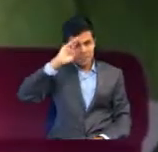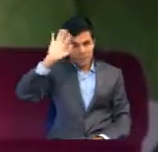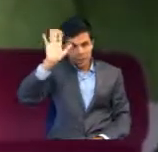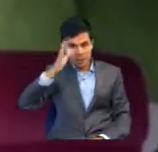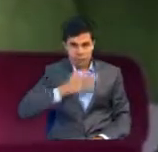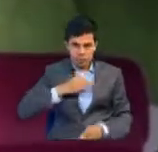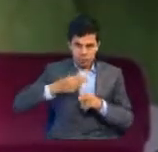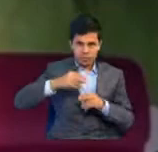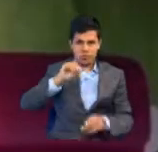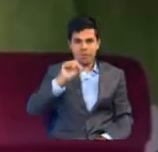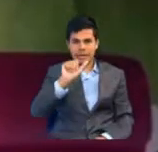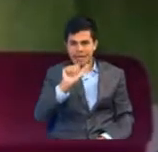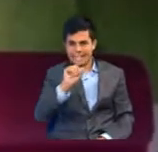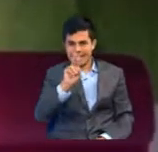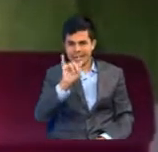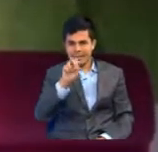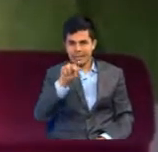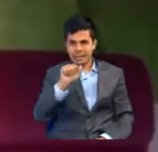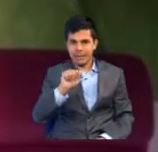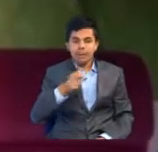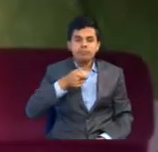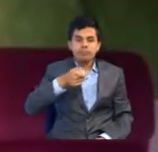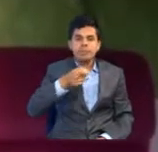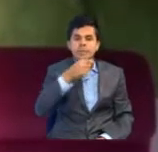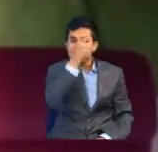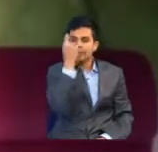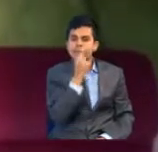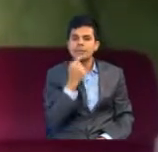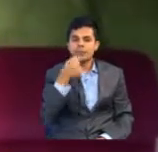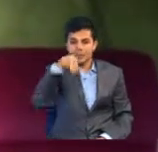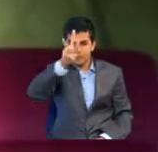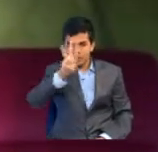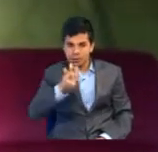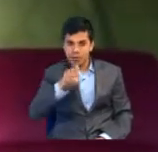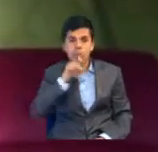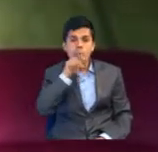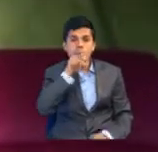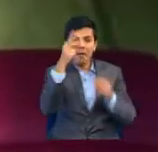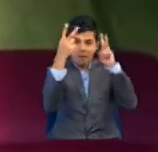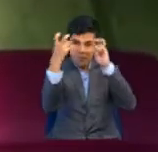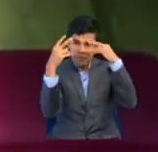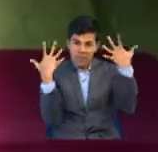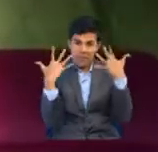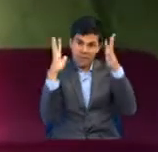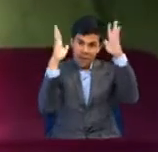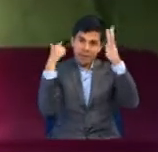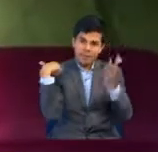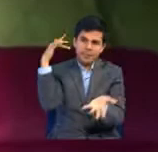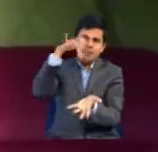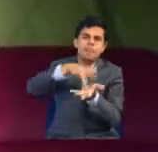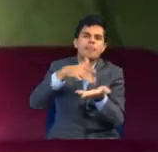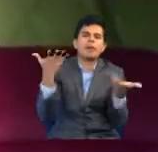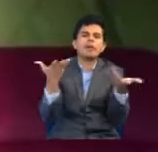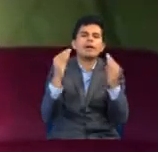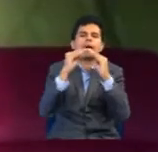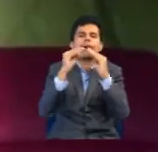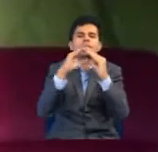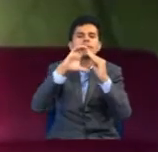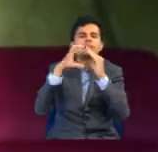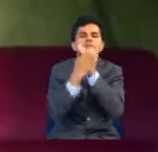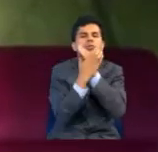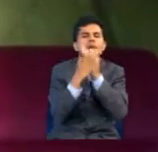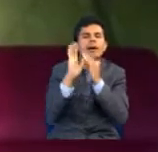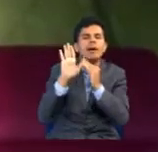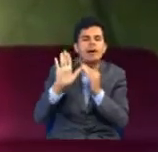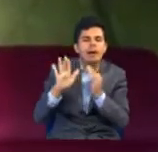Yo soy Adriana Lucía y nos vemos este 18 de septiembre en la Feria de Bucaramanga. Estaré en el Centro Cultural del Oriente, no